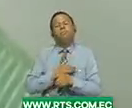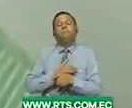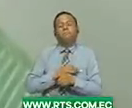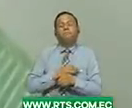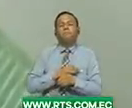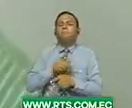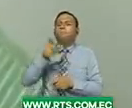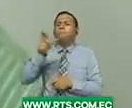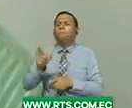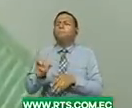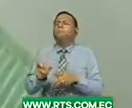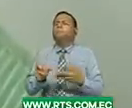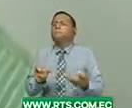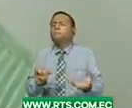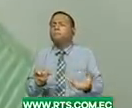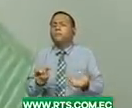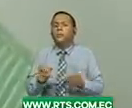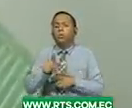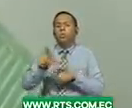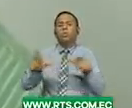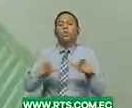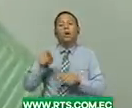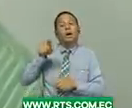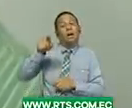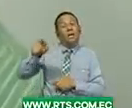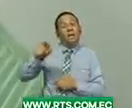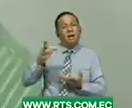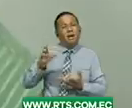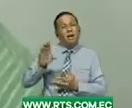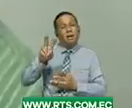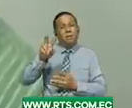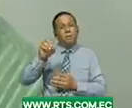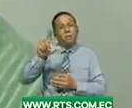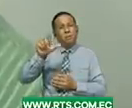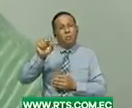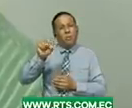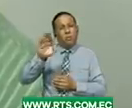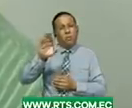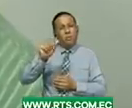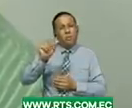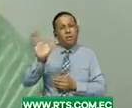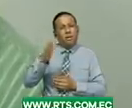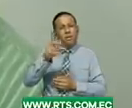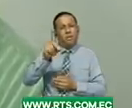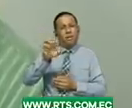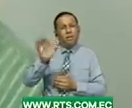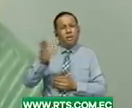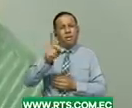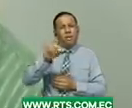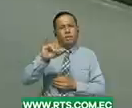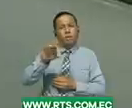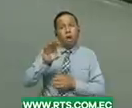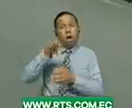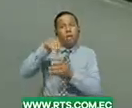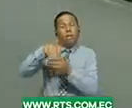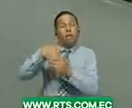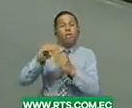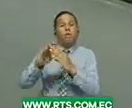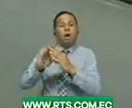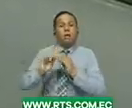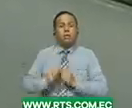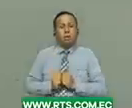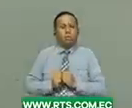esta persona en el sector de Voluntad de Dios 1. En el interior de un domicilio. Realizaron